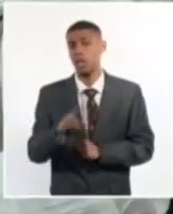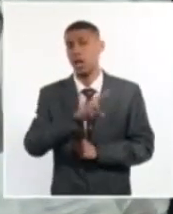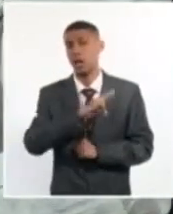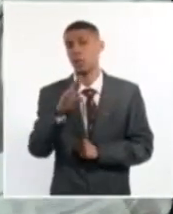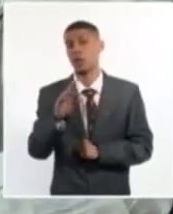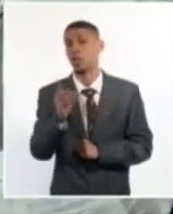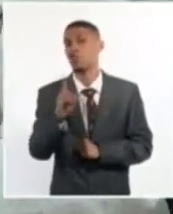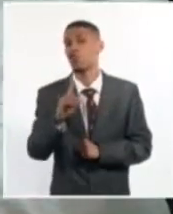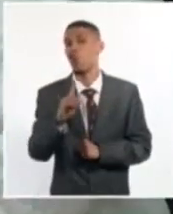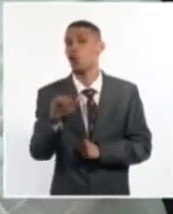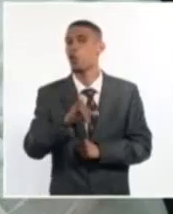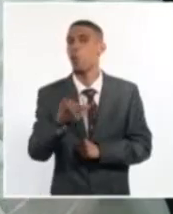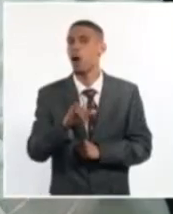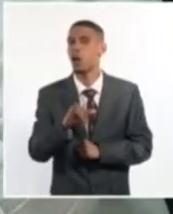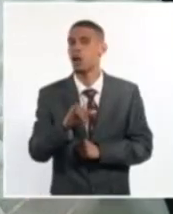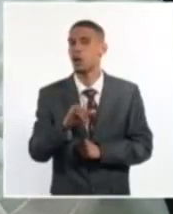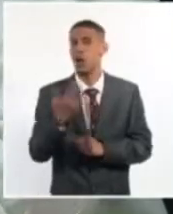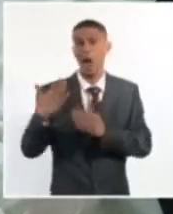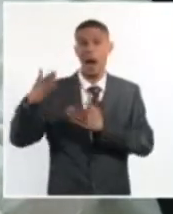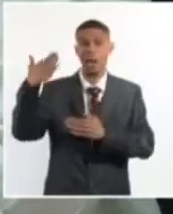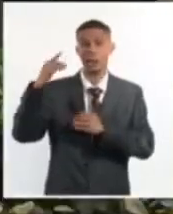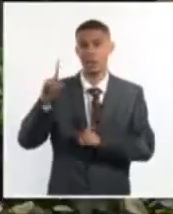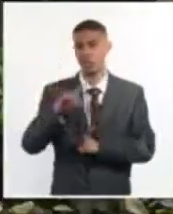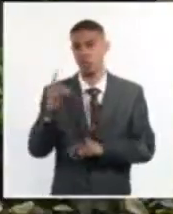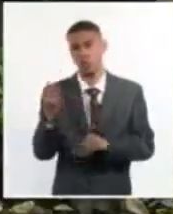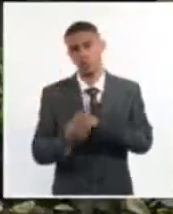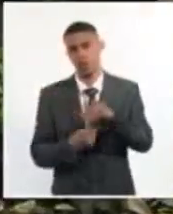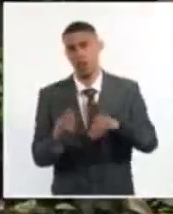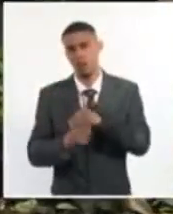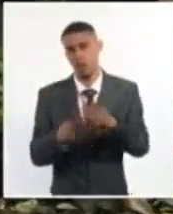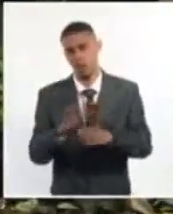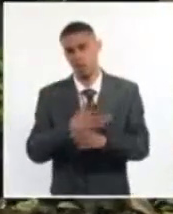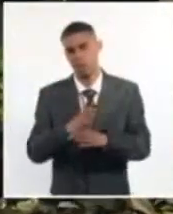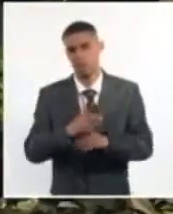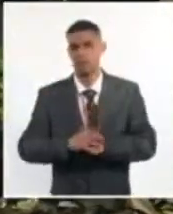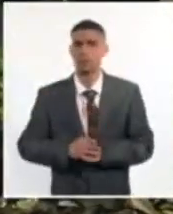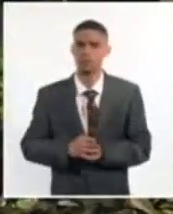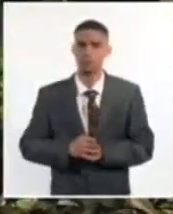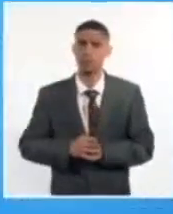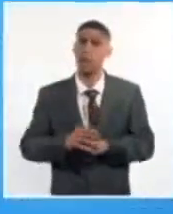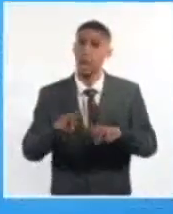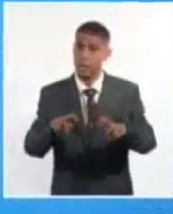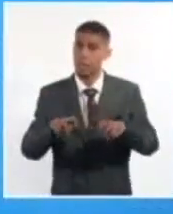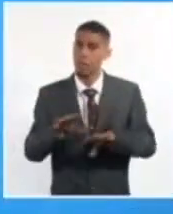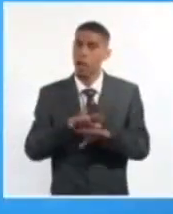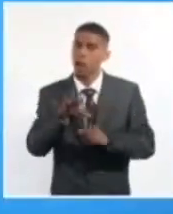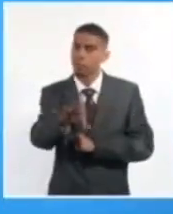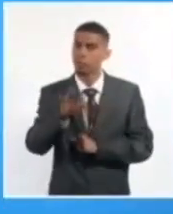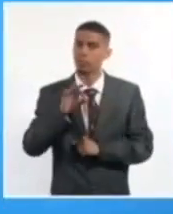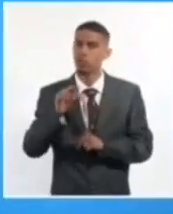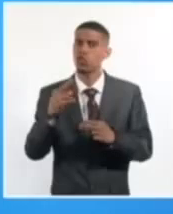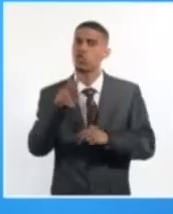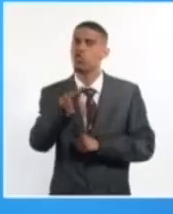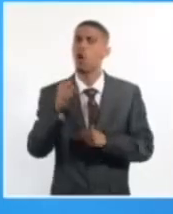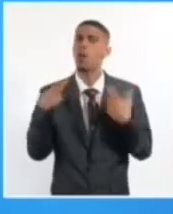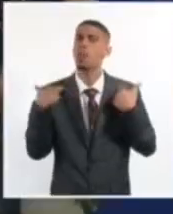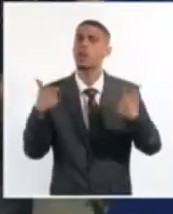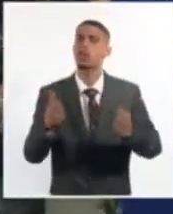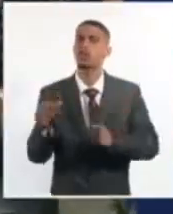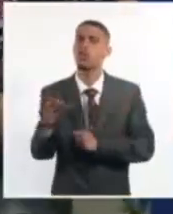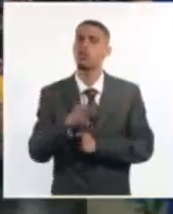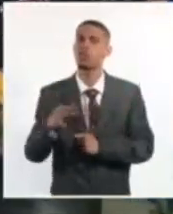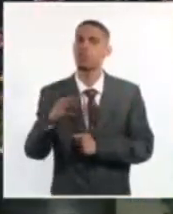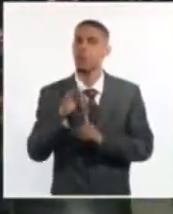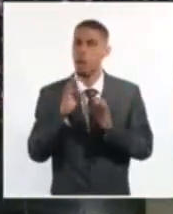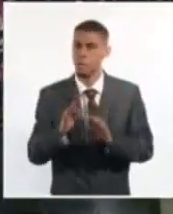misma exactamente que en 1960, ¿no? Y de eso se trata. En la asamblea quedó electa la nueva dirección municipal de los Comités